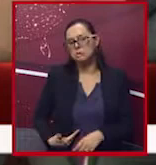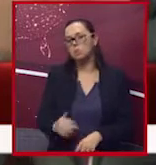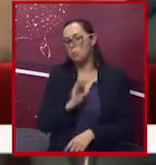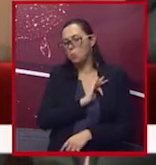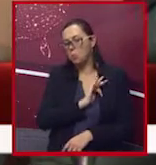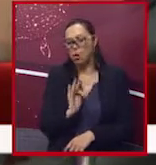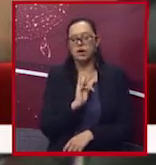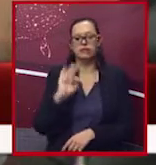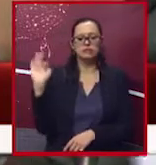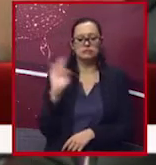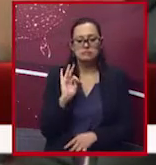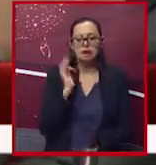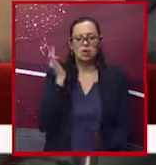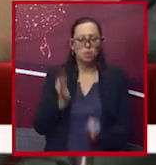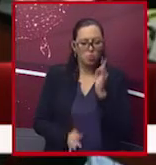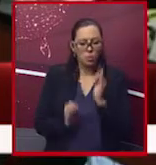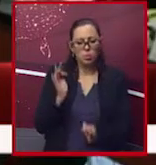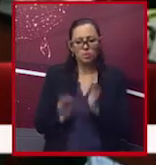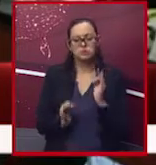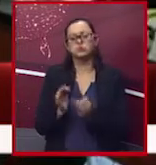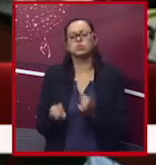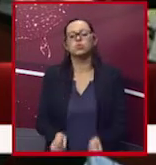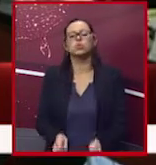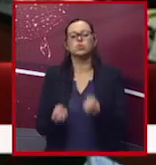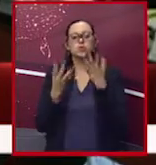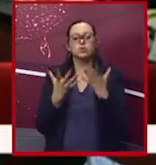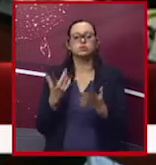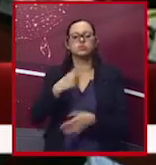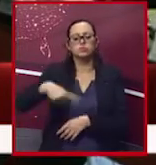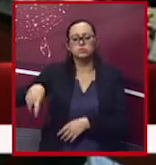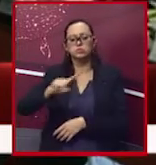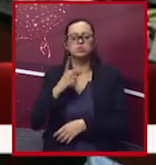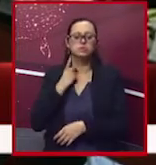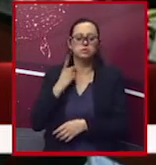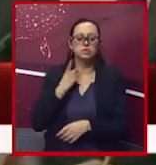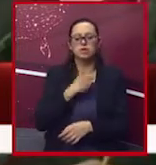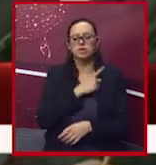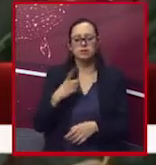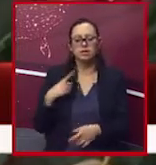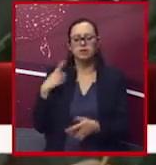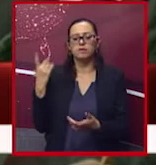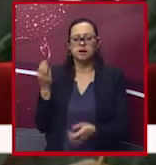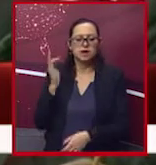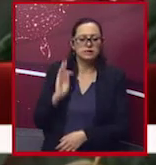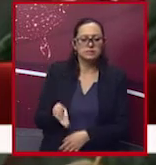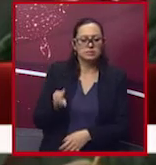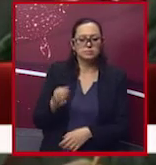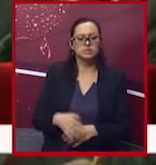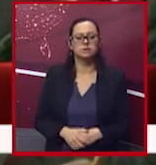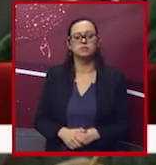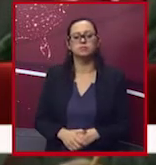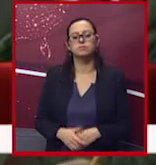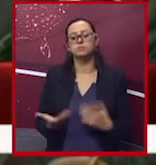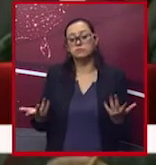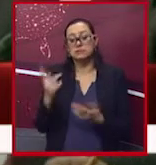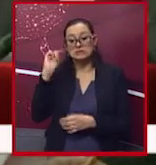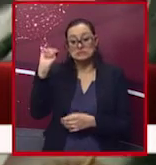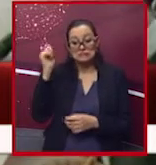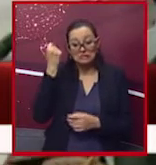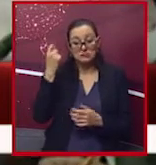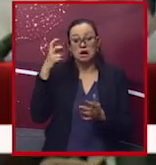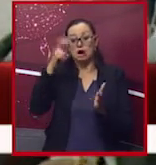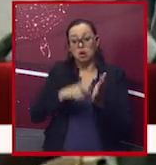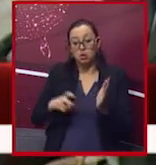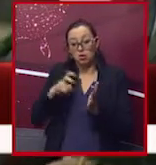objeto de juicio de procedencia y el número de legisladores que deberá avalar esta acción. Es estrictamente de técnica, pero si no lo corregimos podría